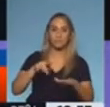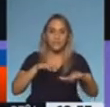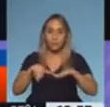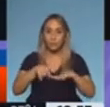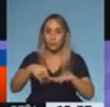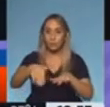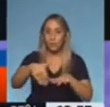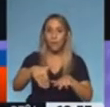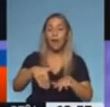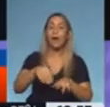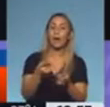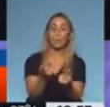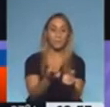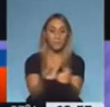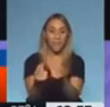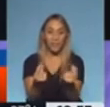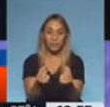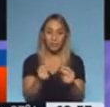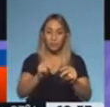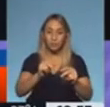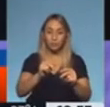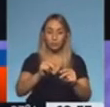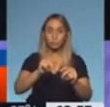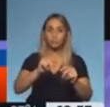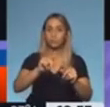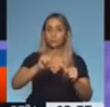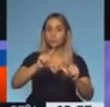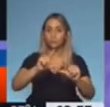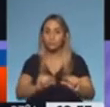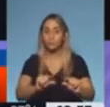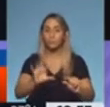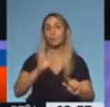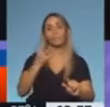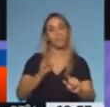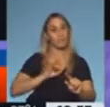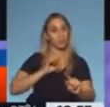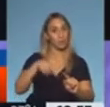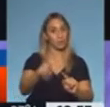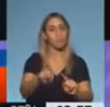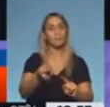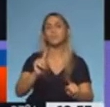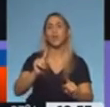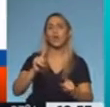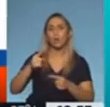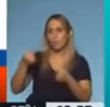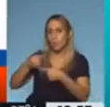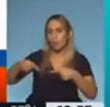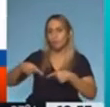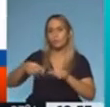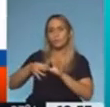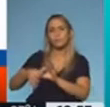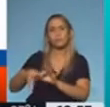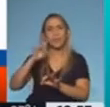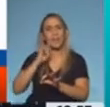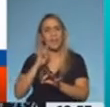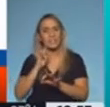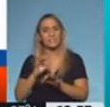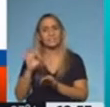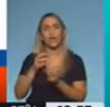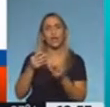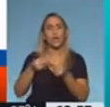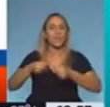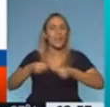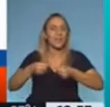precios en el mercado interno, lo de la carne con más medidas a partir del año que viene, pero lo que tiene que ver con los lácteos y con las harinas, con los granos, mejor